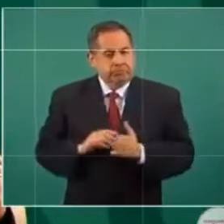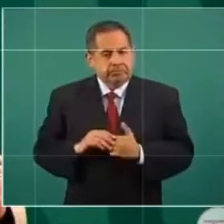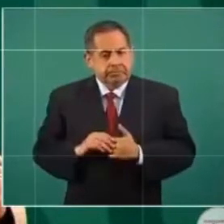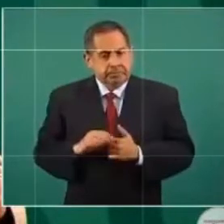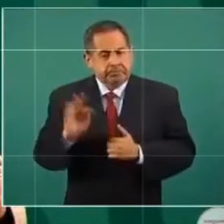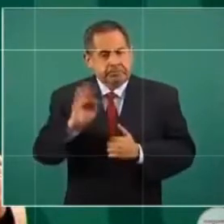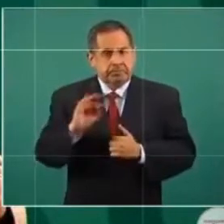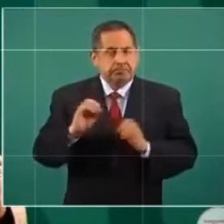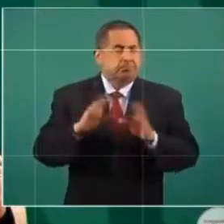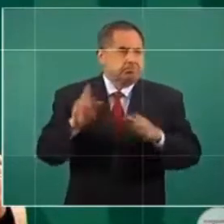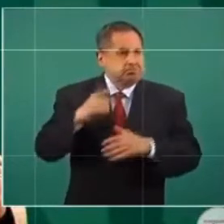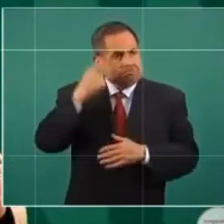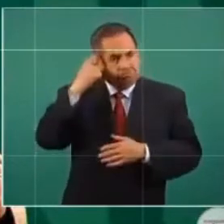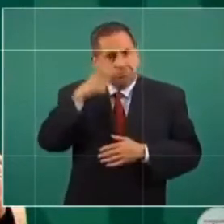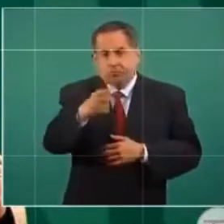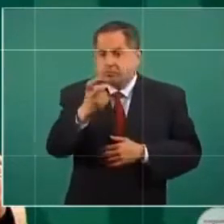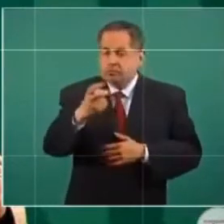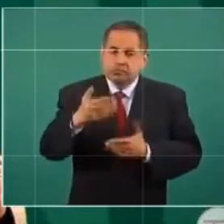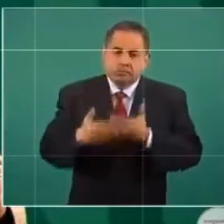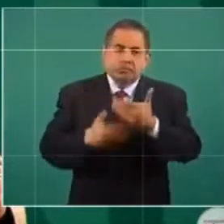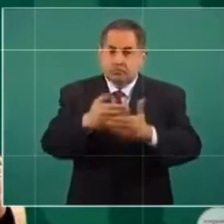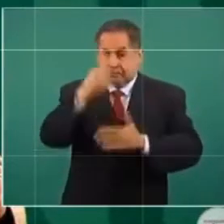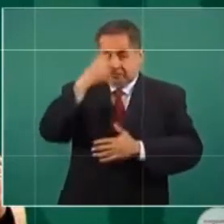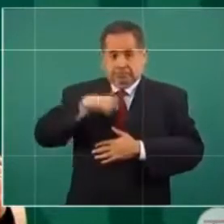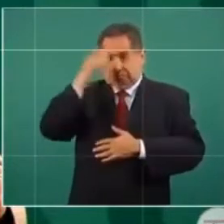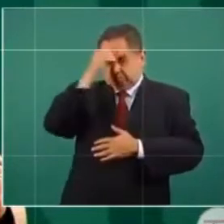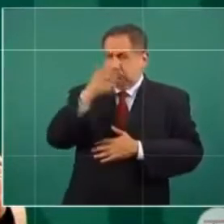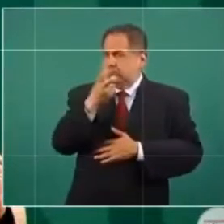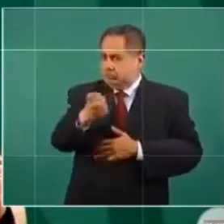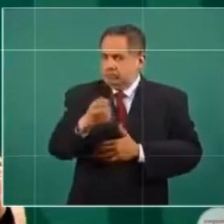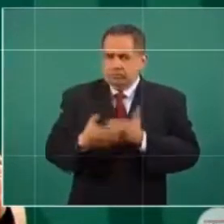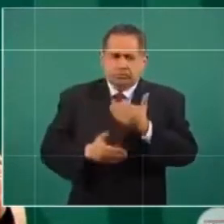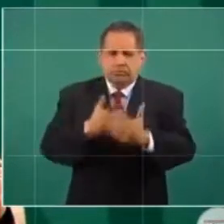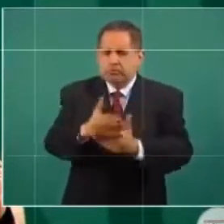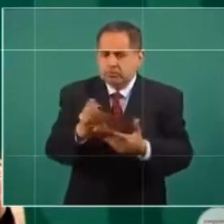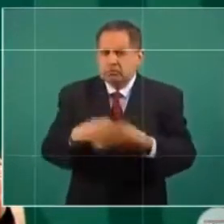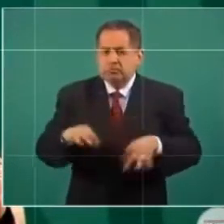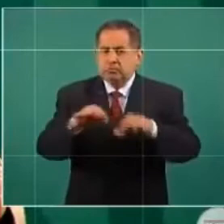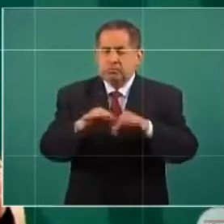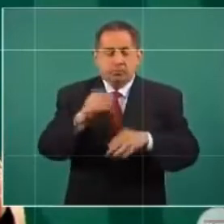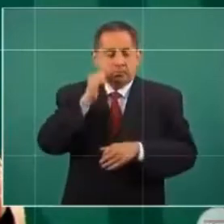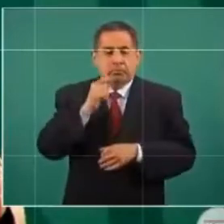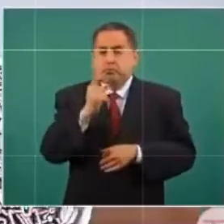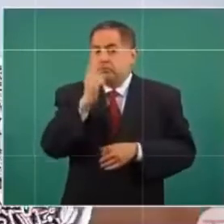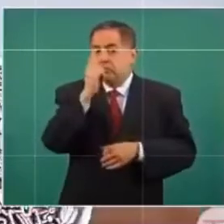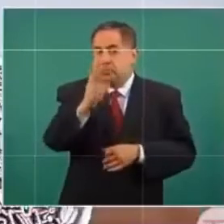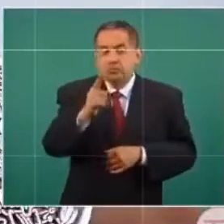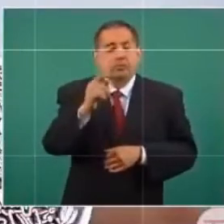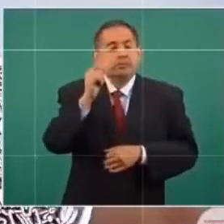Sin duda alguna sería un avance, en mi opinión, muy importante, siempre y cuando el